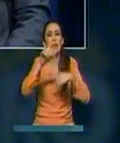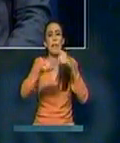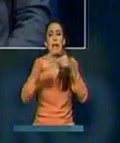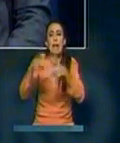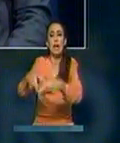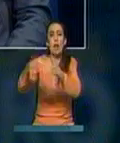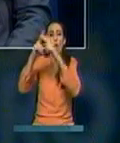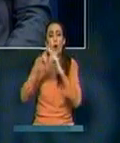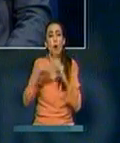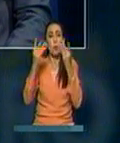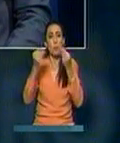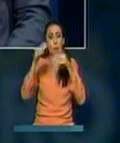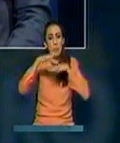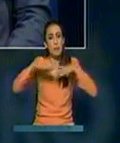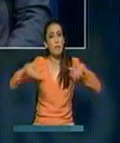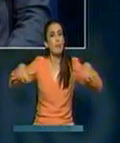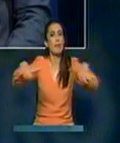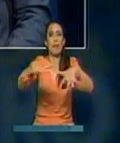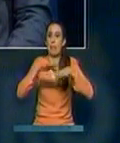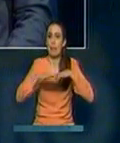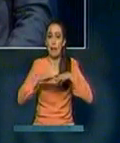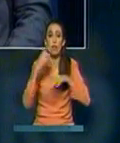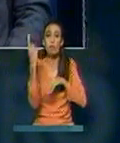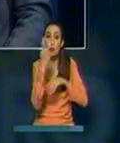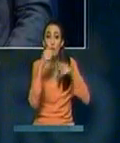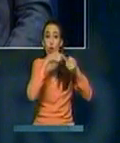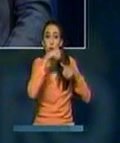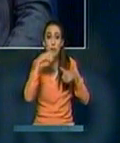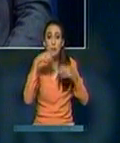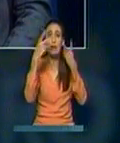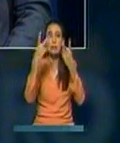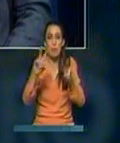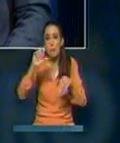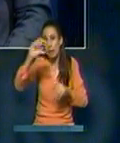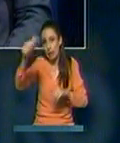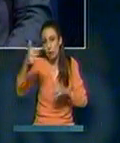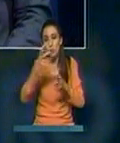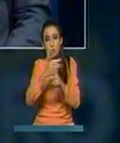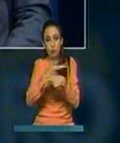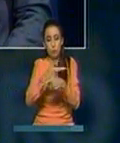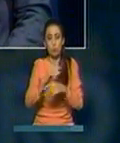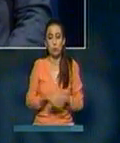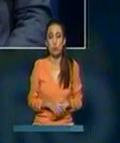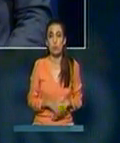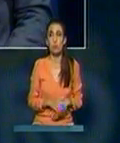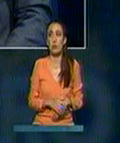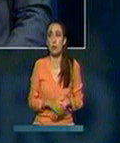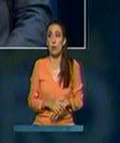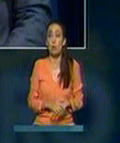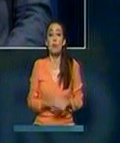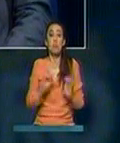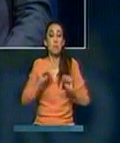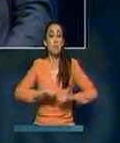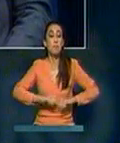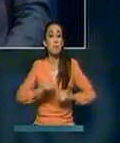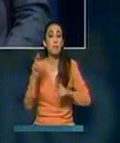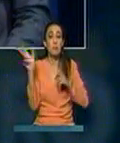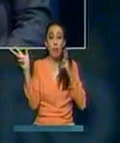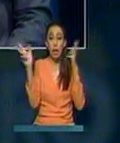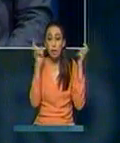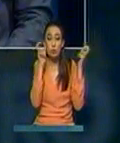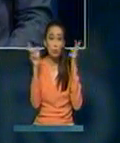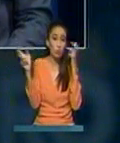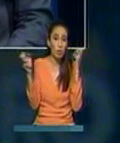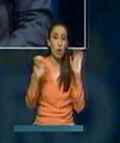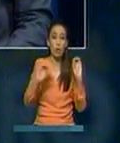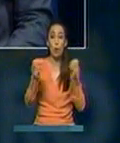artesanal, sino de forma general? Mire, he escuchado interesantes comentarios y propuestas de parte